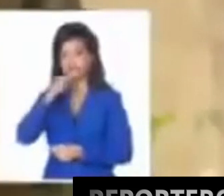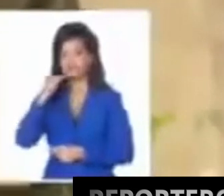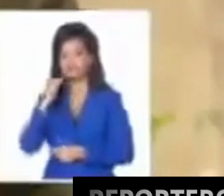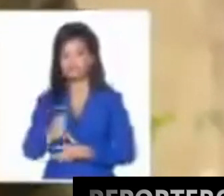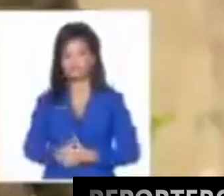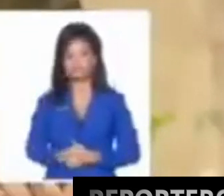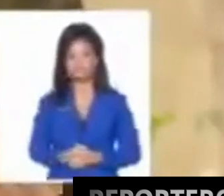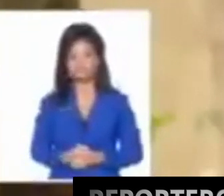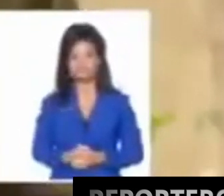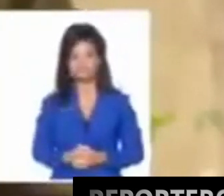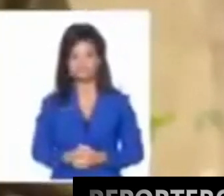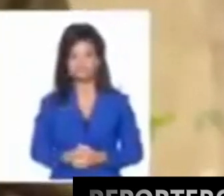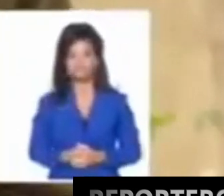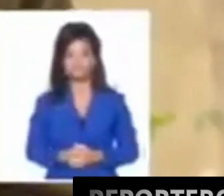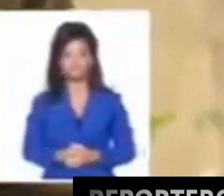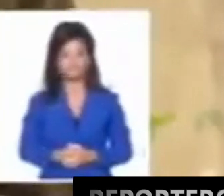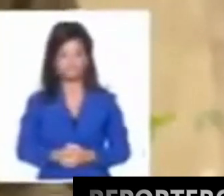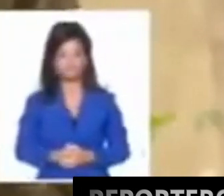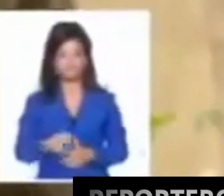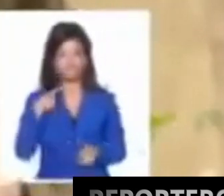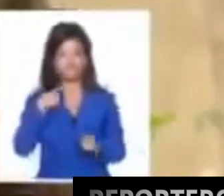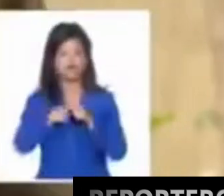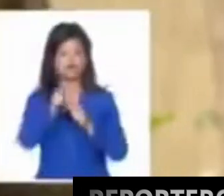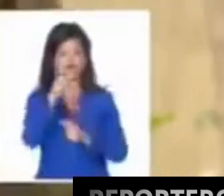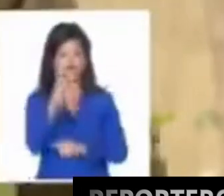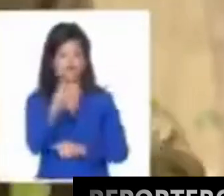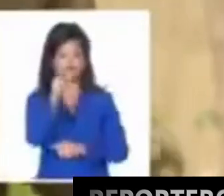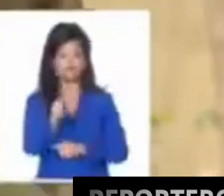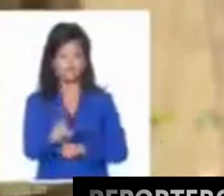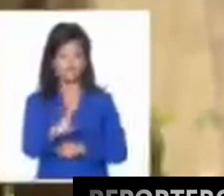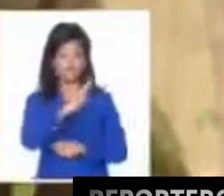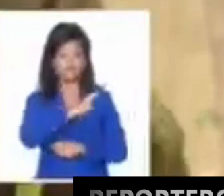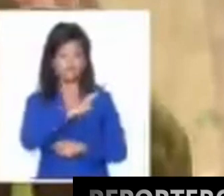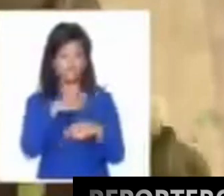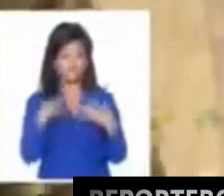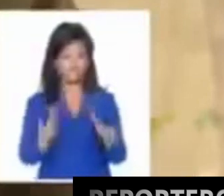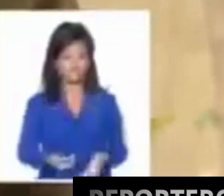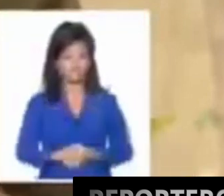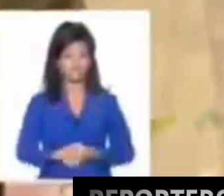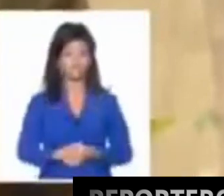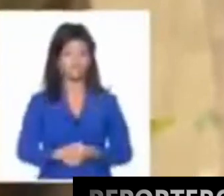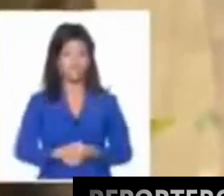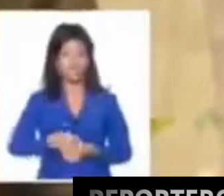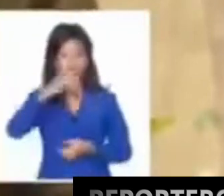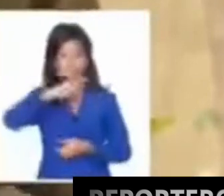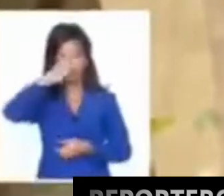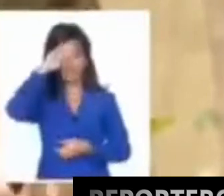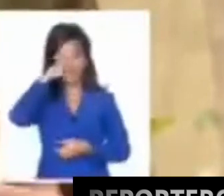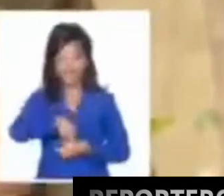dos personas que utilizaba esta organizadora interna eran los encargados de captar nacionales, ciudadanos cubanos dentro del